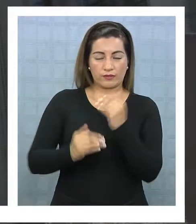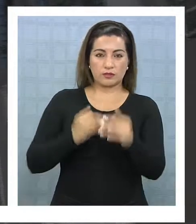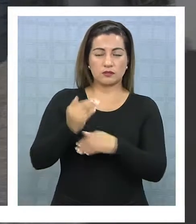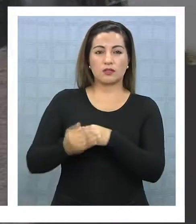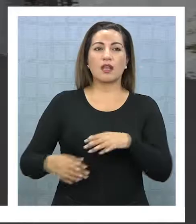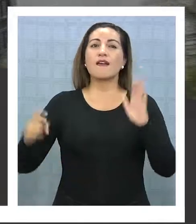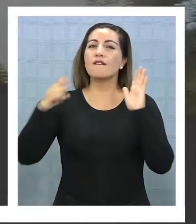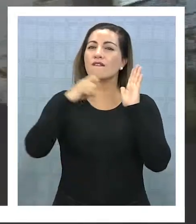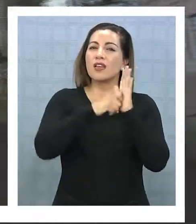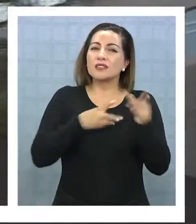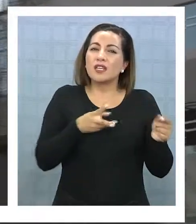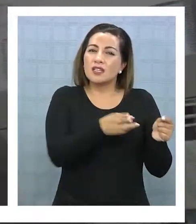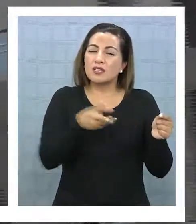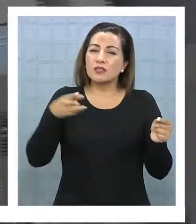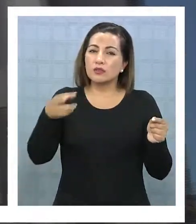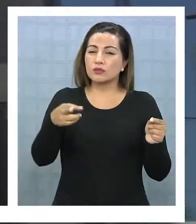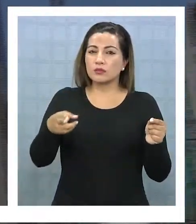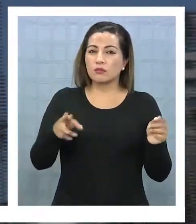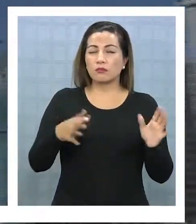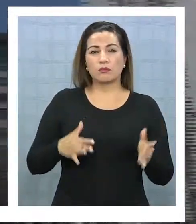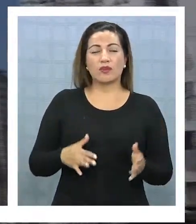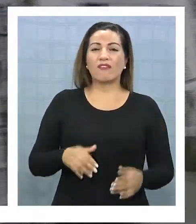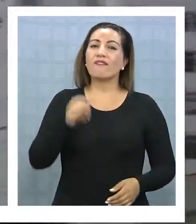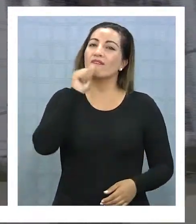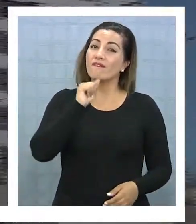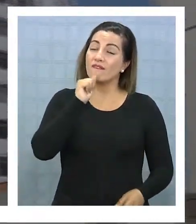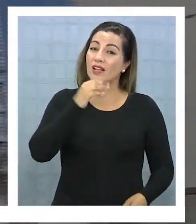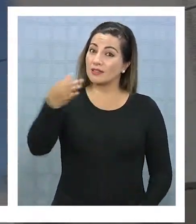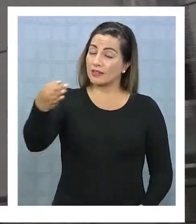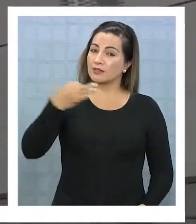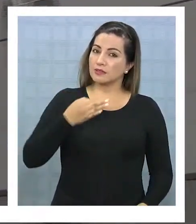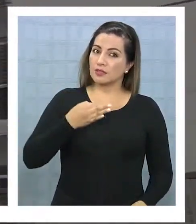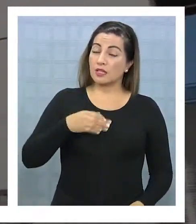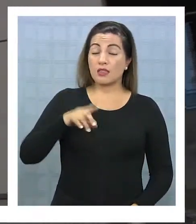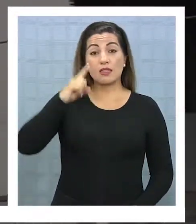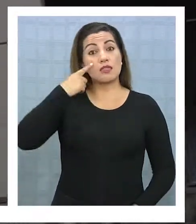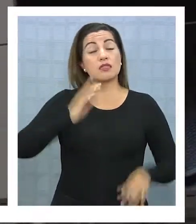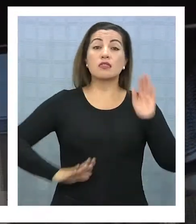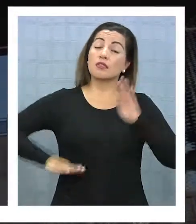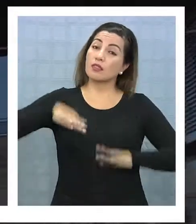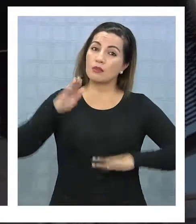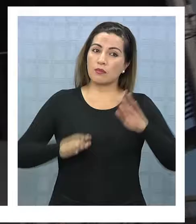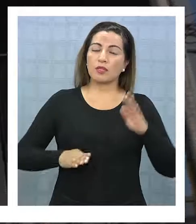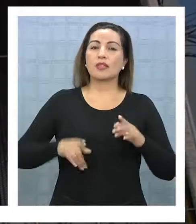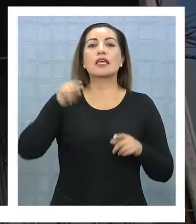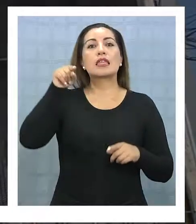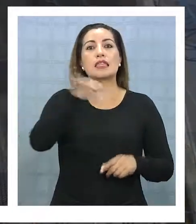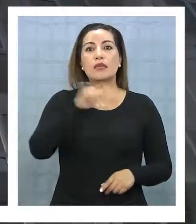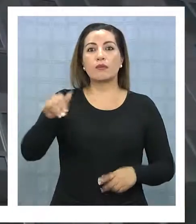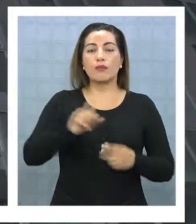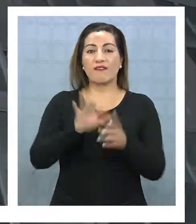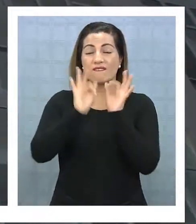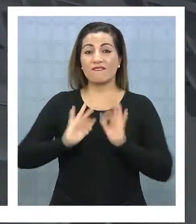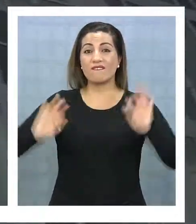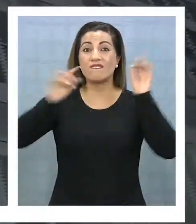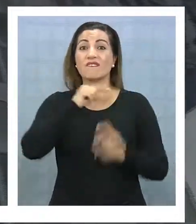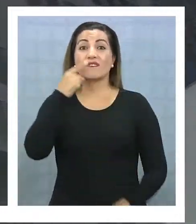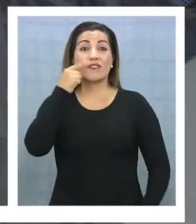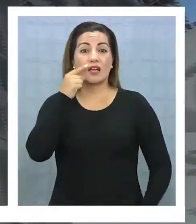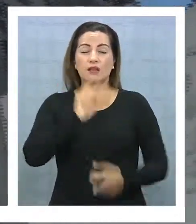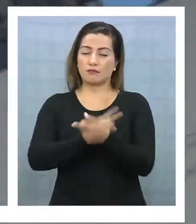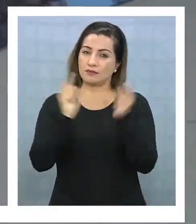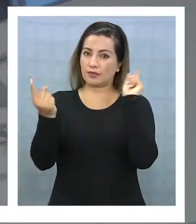de la máxima preocupación de nuestro gobierno. Nosotros necesitamos avanzar en infraestructura, también en recursos humanos,